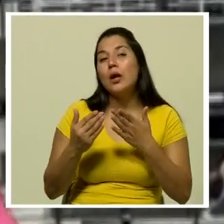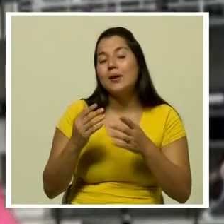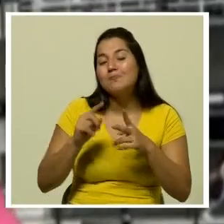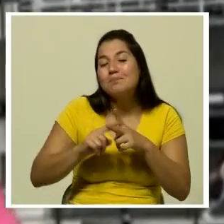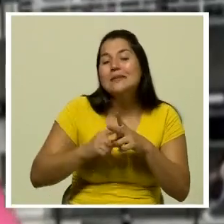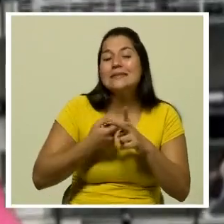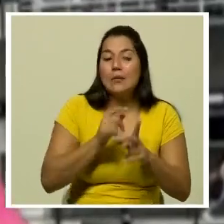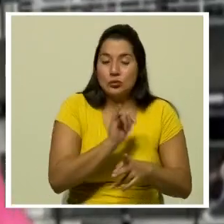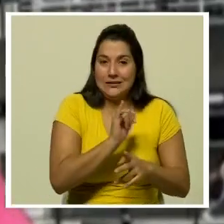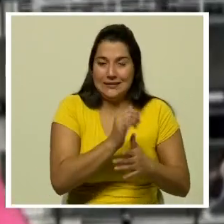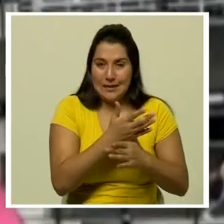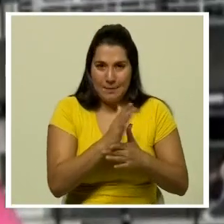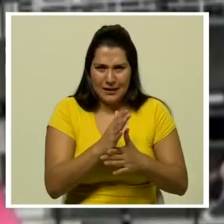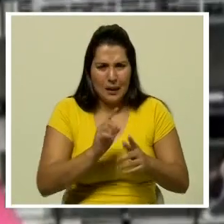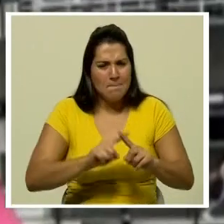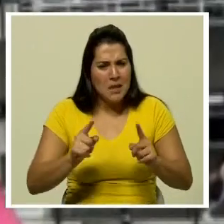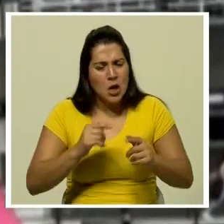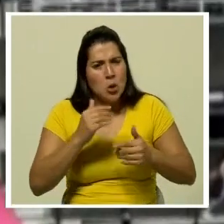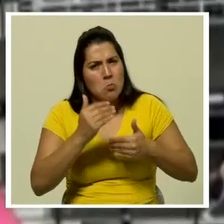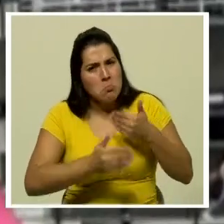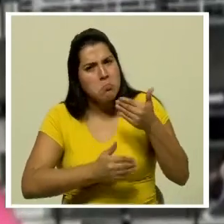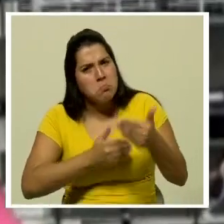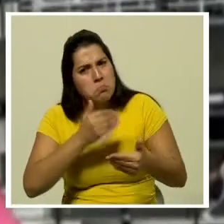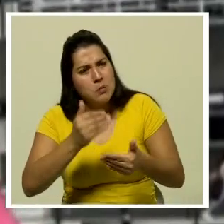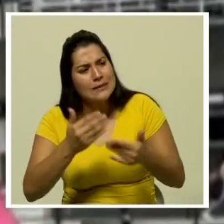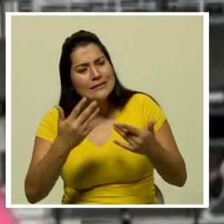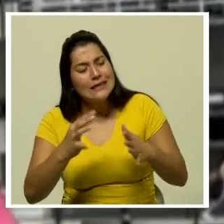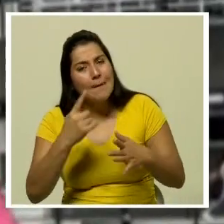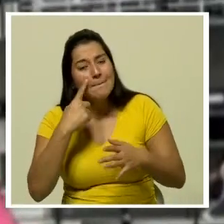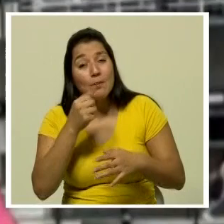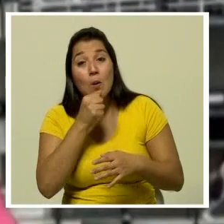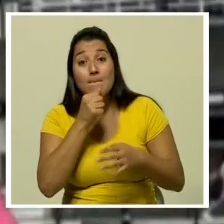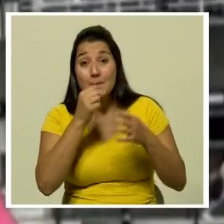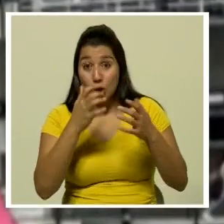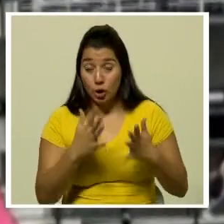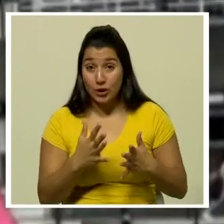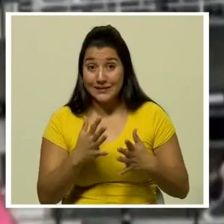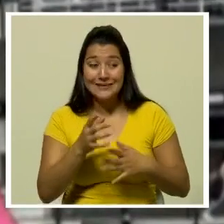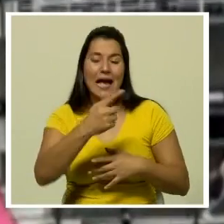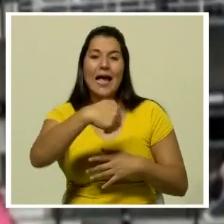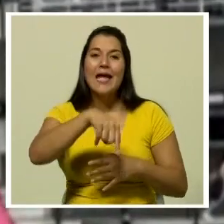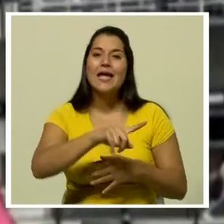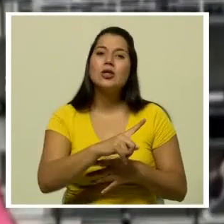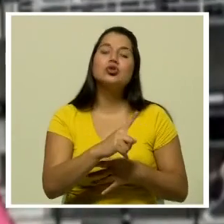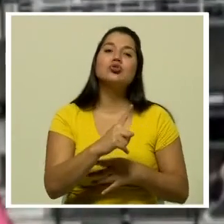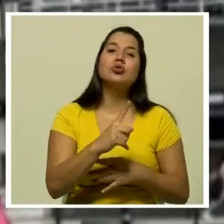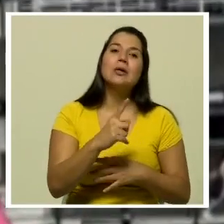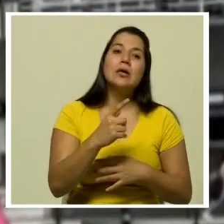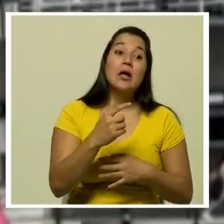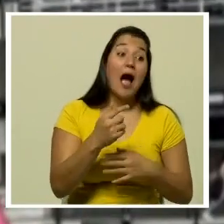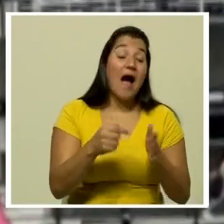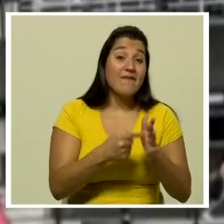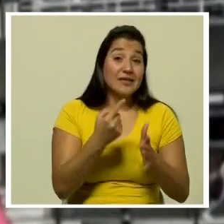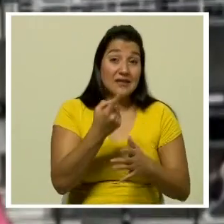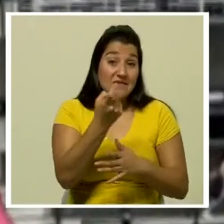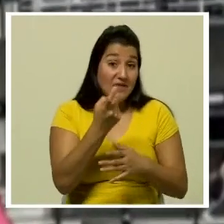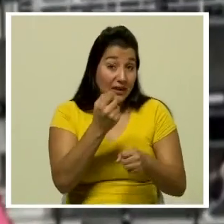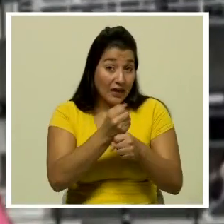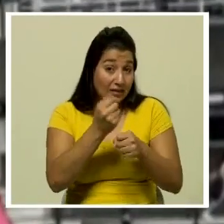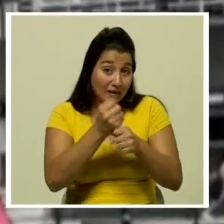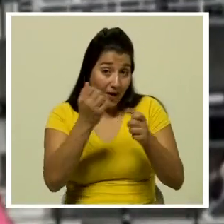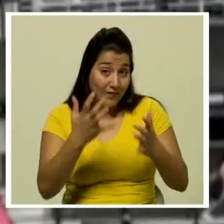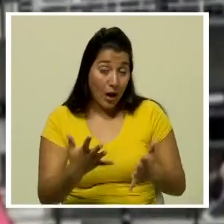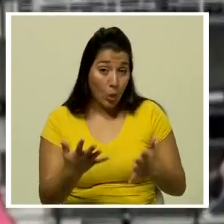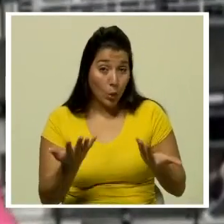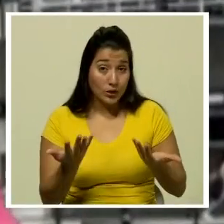poco vemos a los colegas que están haciendo, a pesar de tener redacciones diezmadas por esta crisis